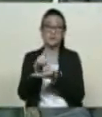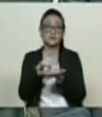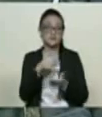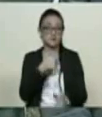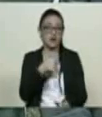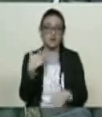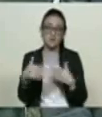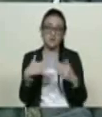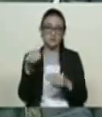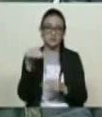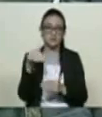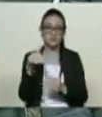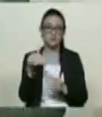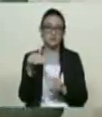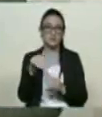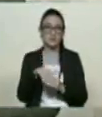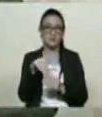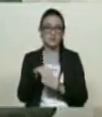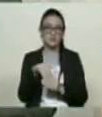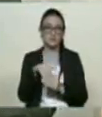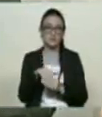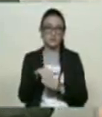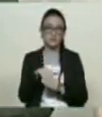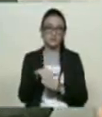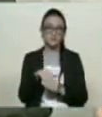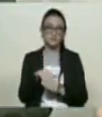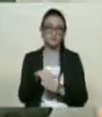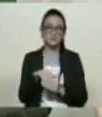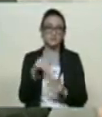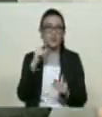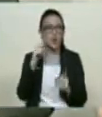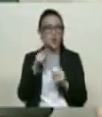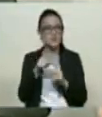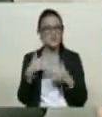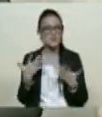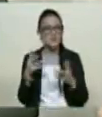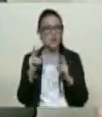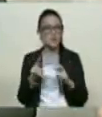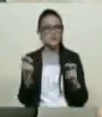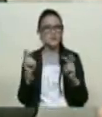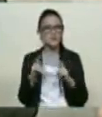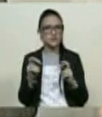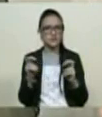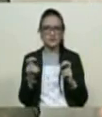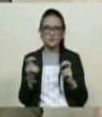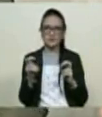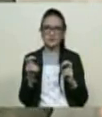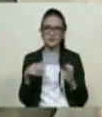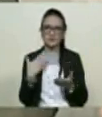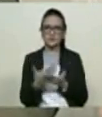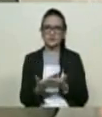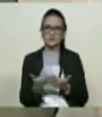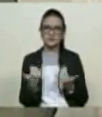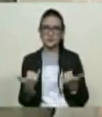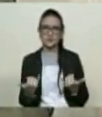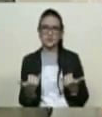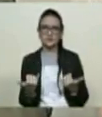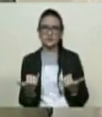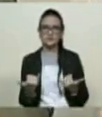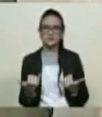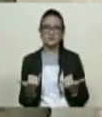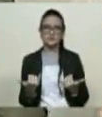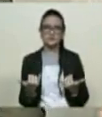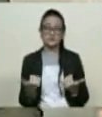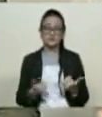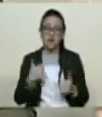cada proceso de votación. Los objetivos de estas auditorías que hemos ido implementando y complejizando a lo